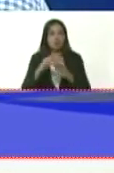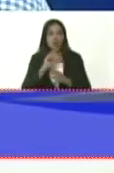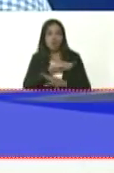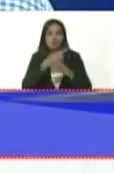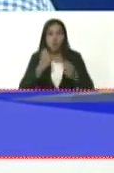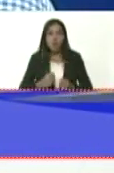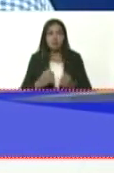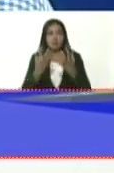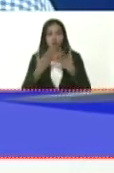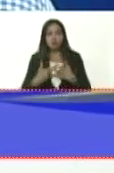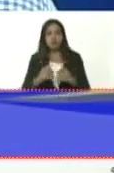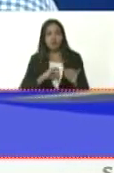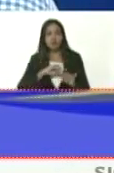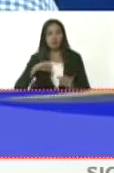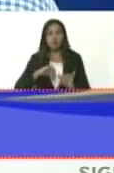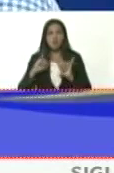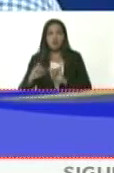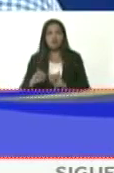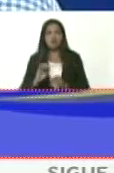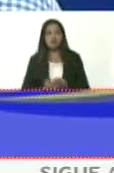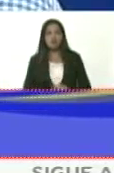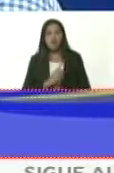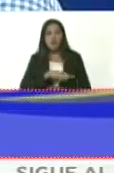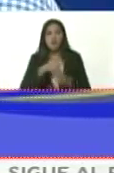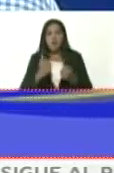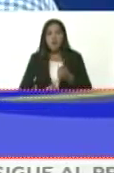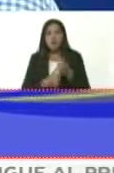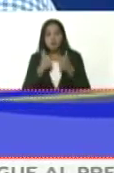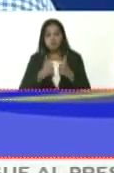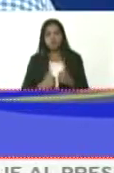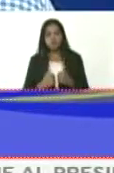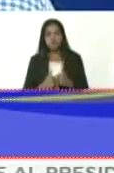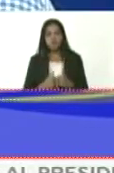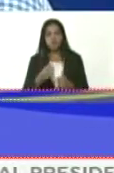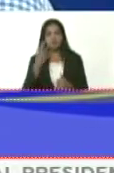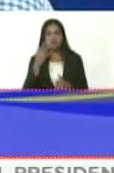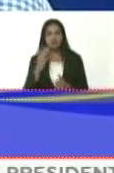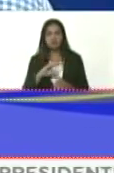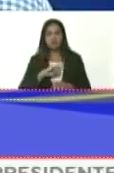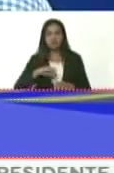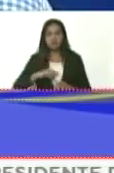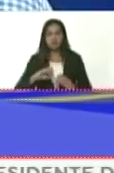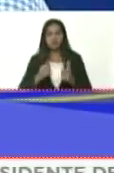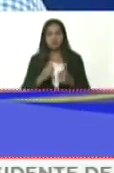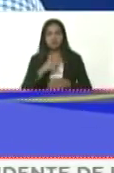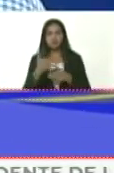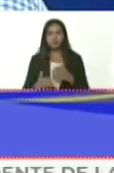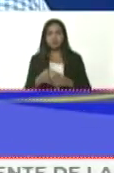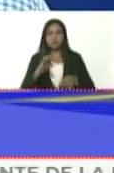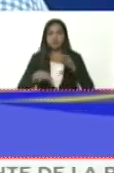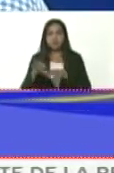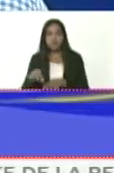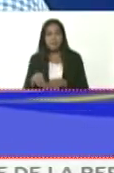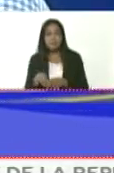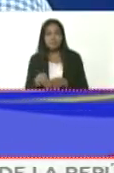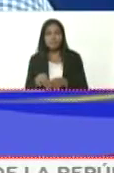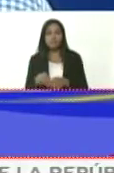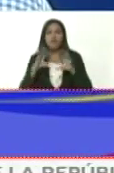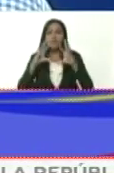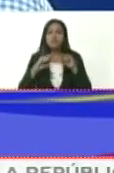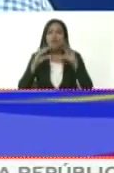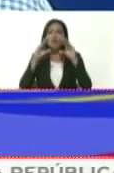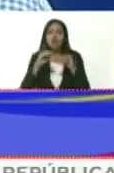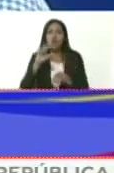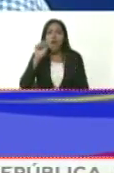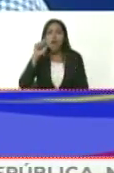potencial industrial. Y además tiene otras potencialidades. Por ejemplo, ahorita estamos iniciando el plan de siembra de algodón en los Valles del Tuy